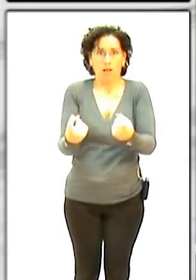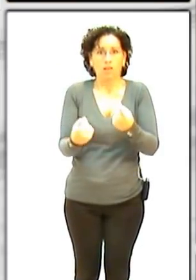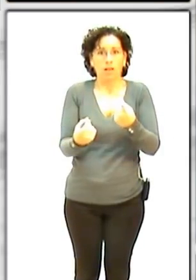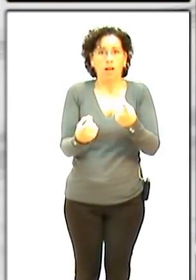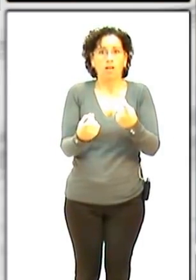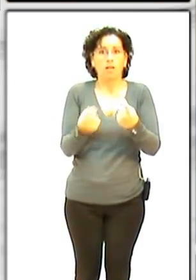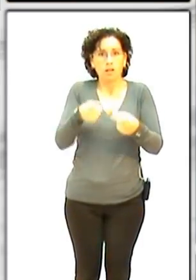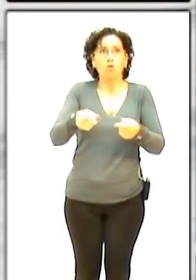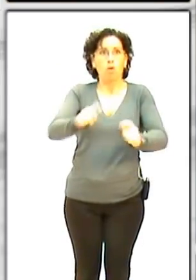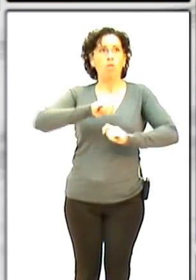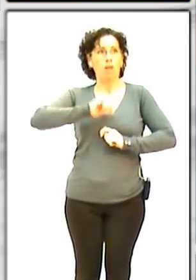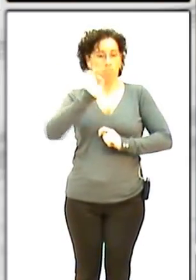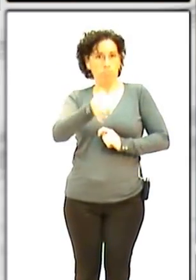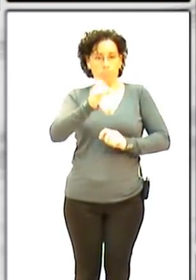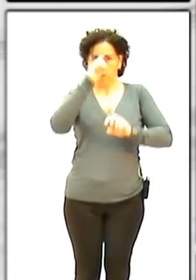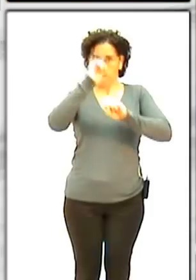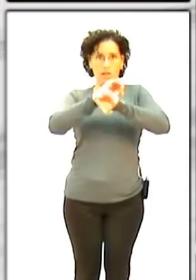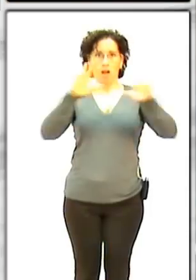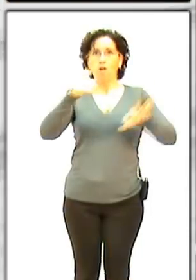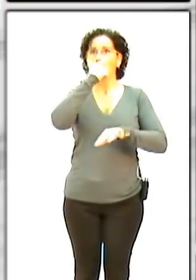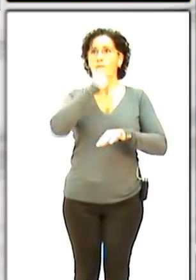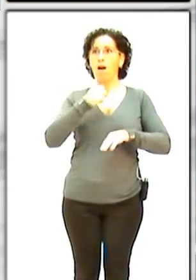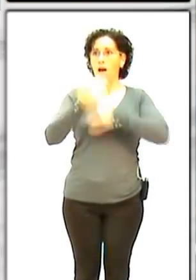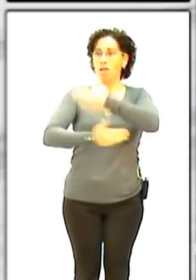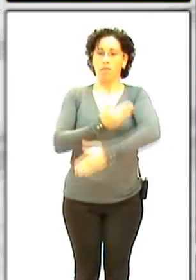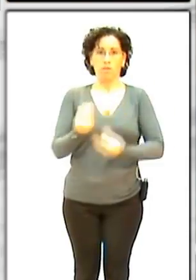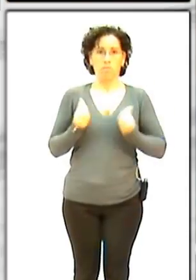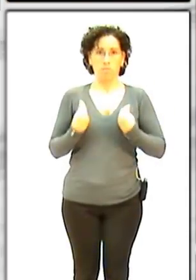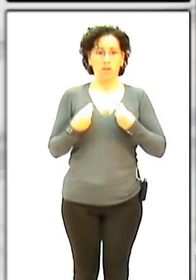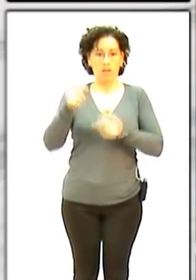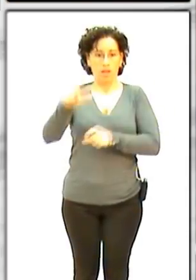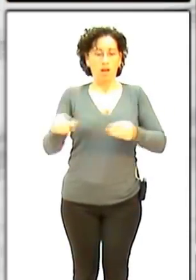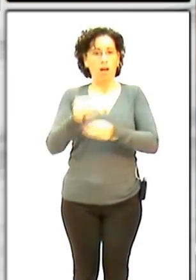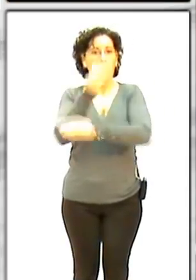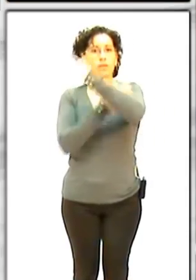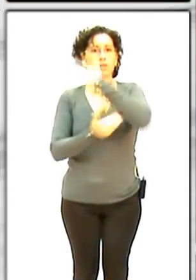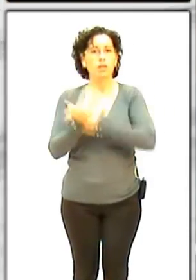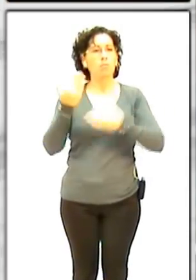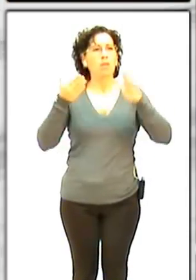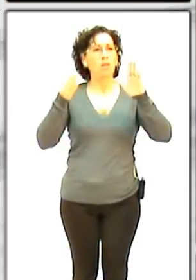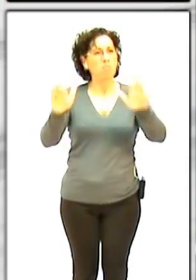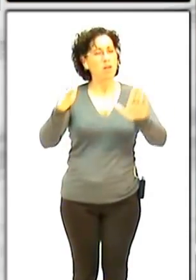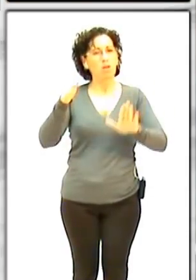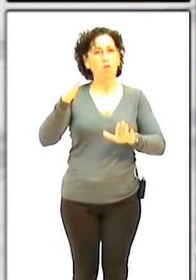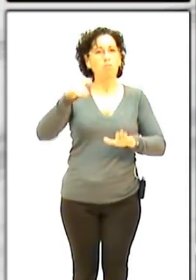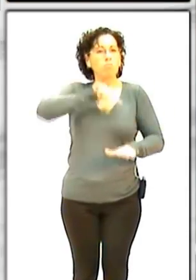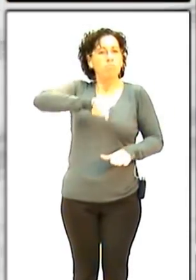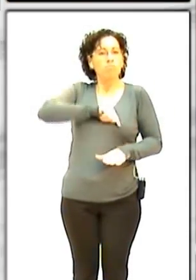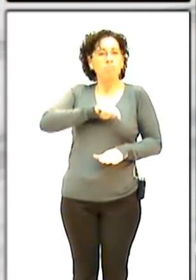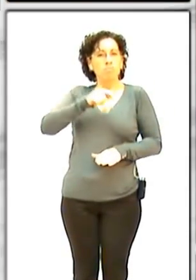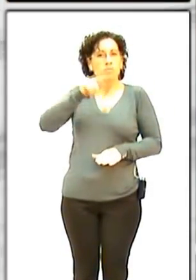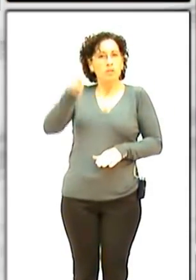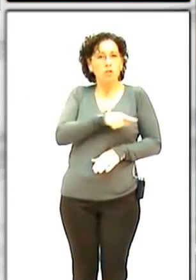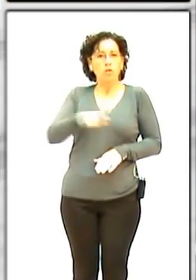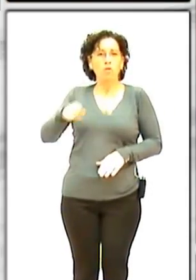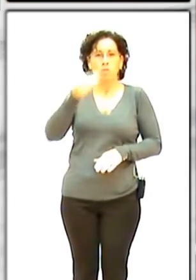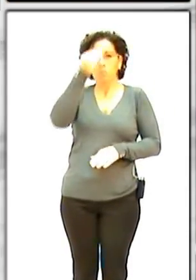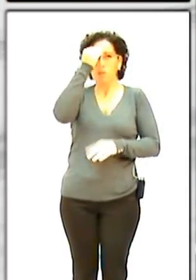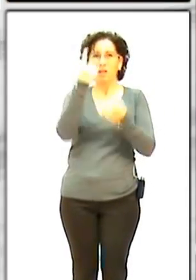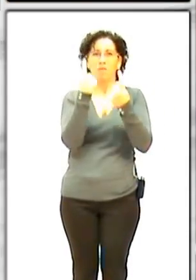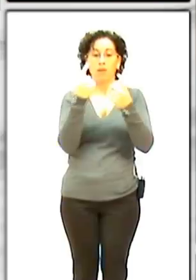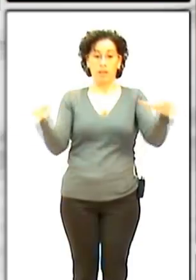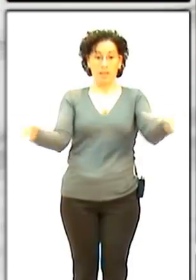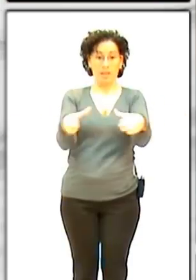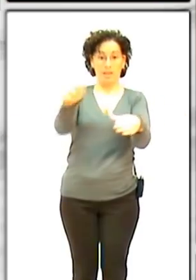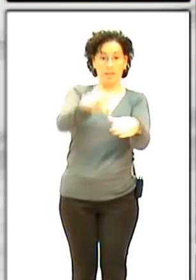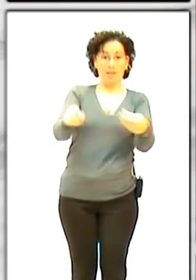que facilitan la vida de las personas con discapacidad. Pero ¿no creéis que falta una relación entre los colectivos de las personas con